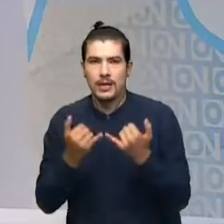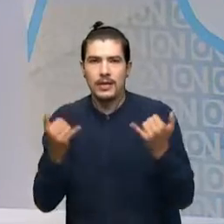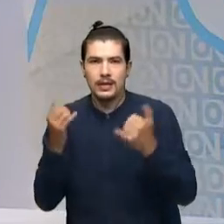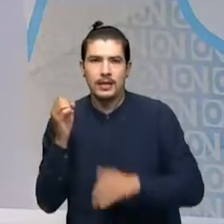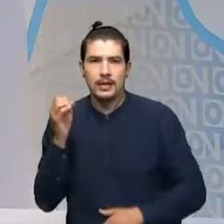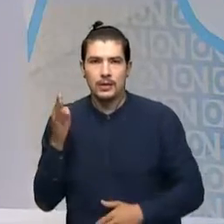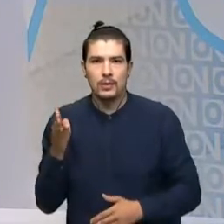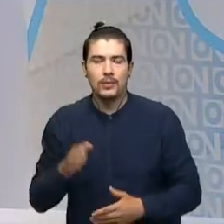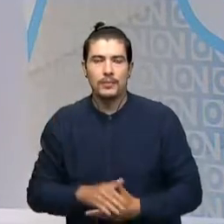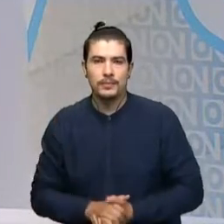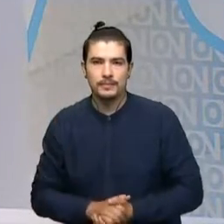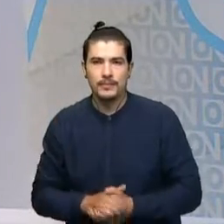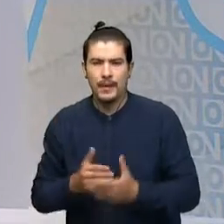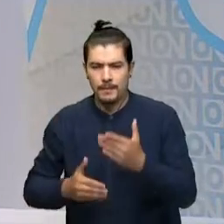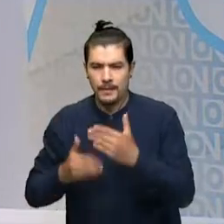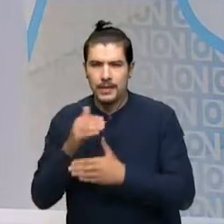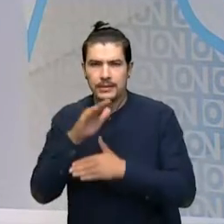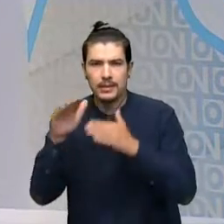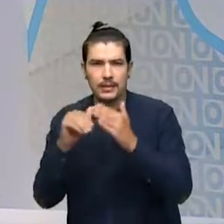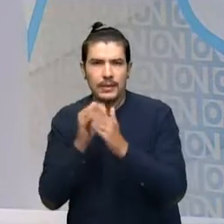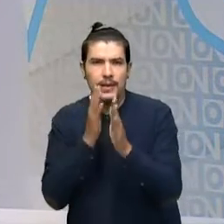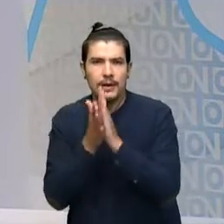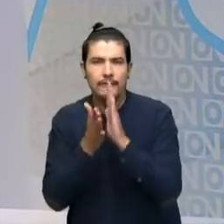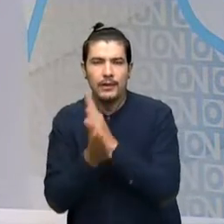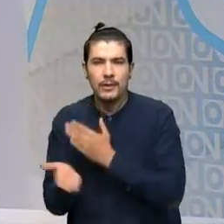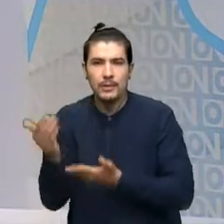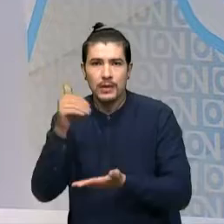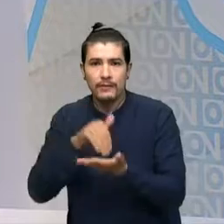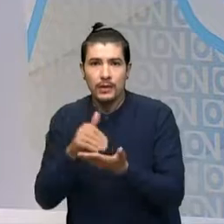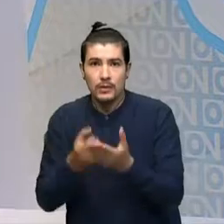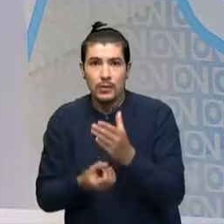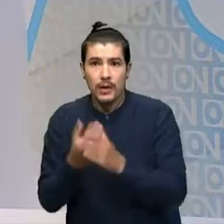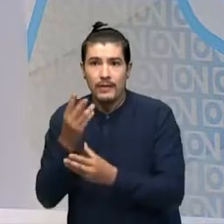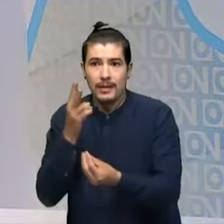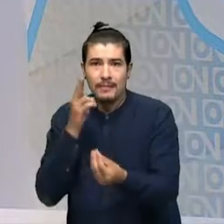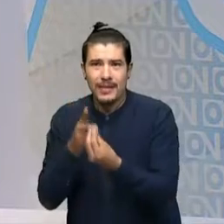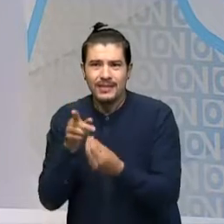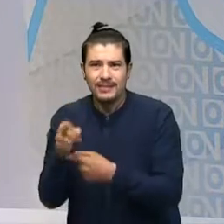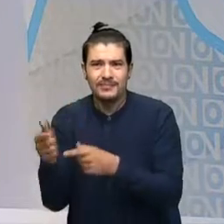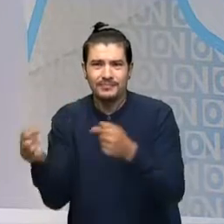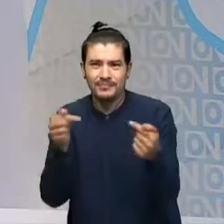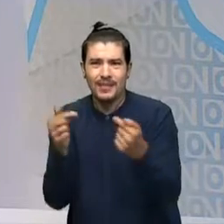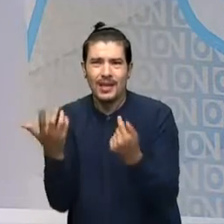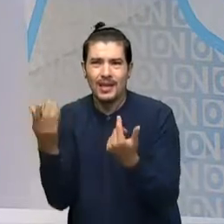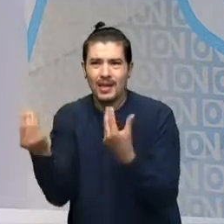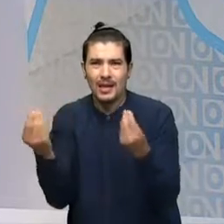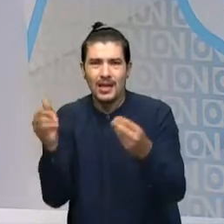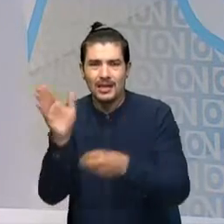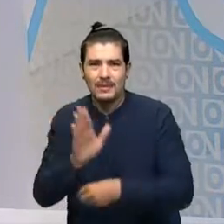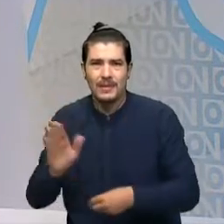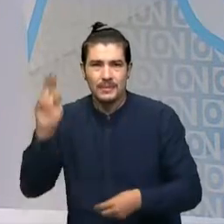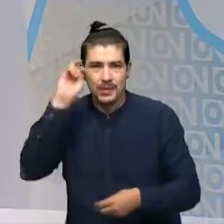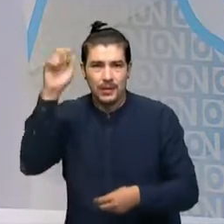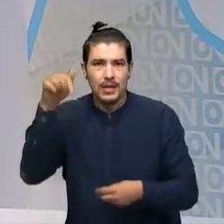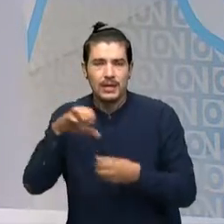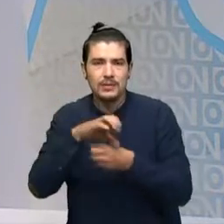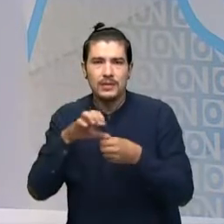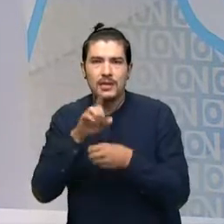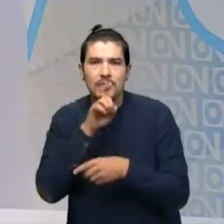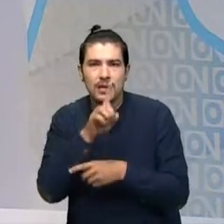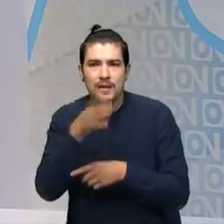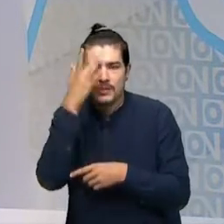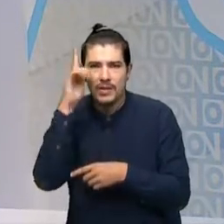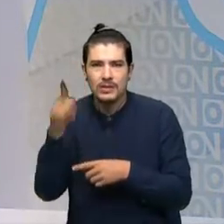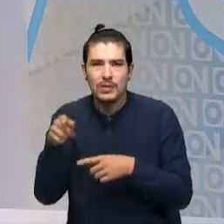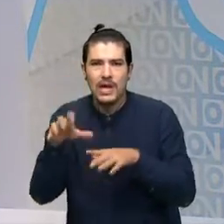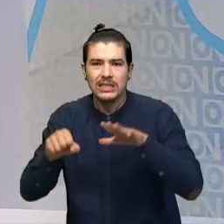Iniciamos con toda la información y mucha atención, que una nueva víctima deja en los enfrentamientos entre pandillas del norte de Bucaramanga por el dominio